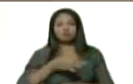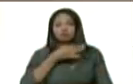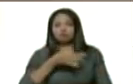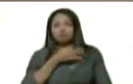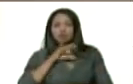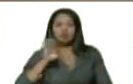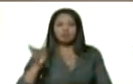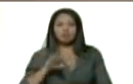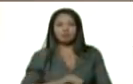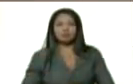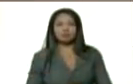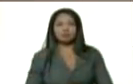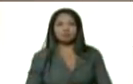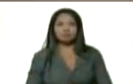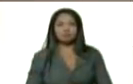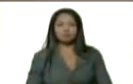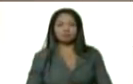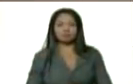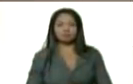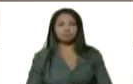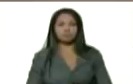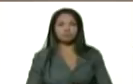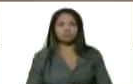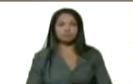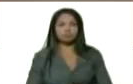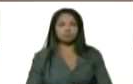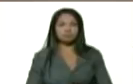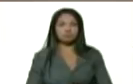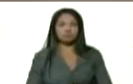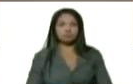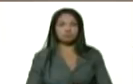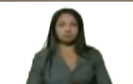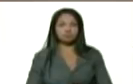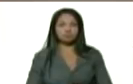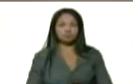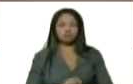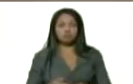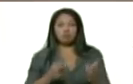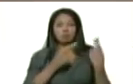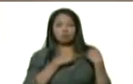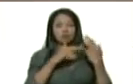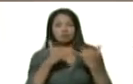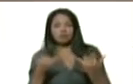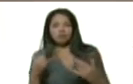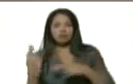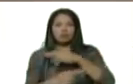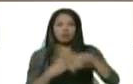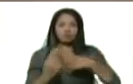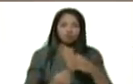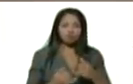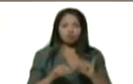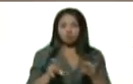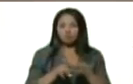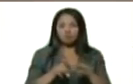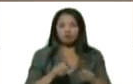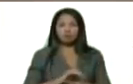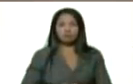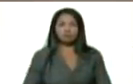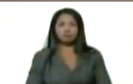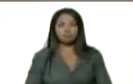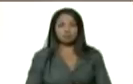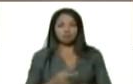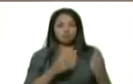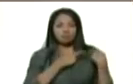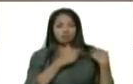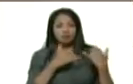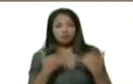país, del poder popular, como una tarea vital de la revolución, una tarea